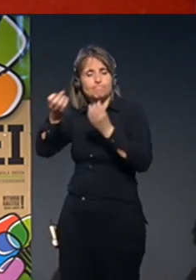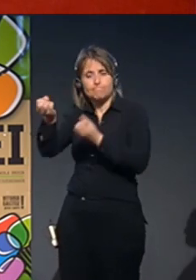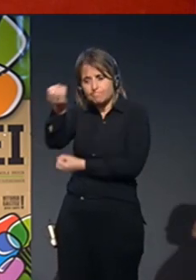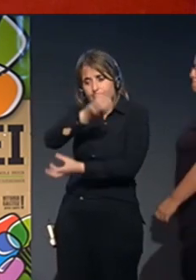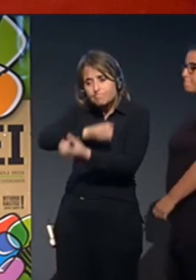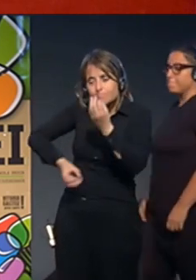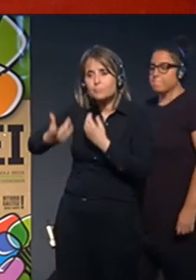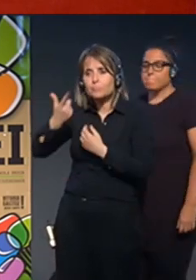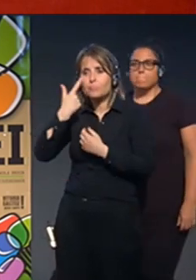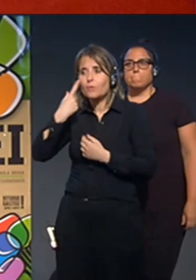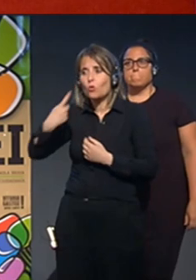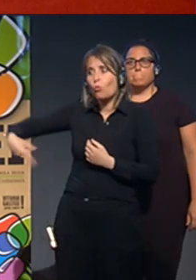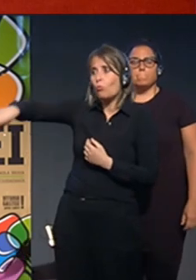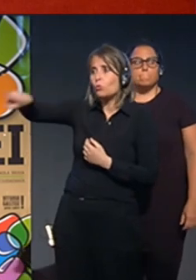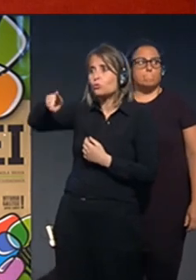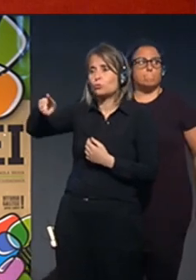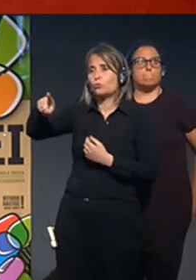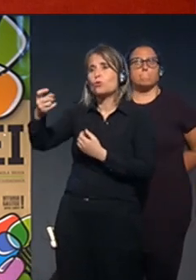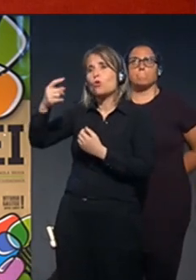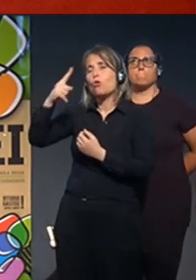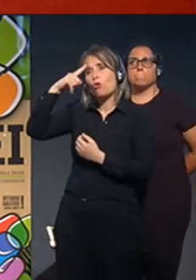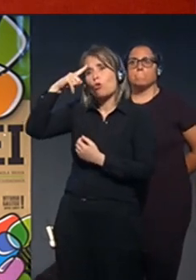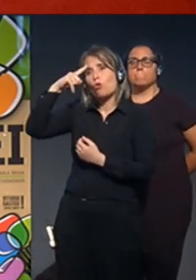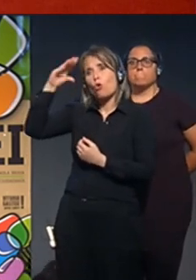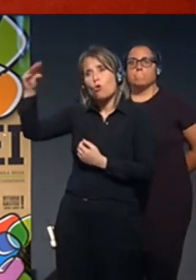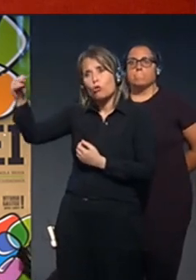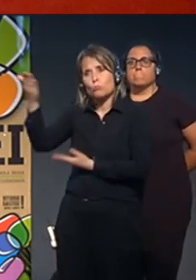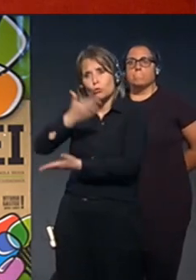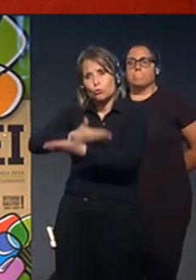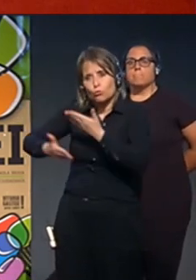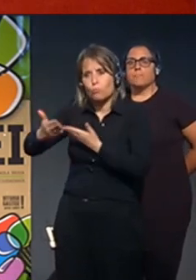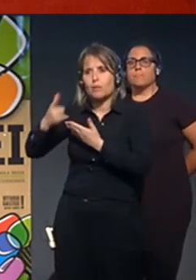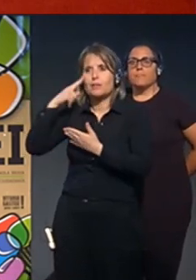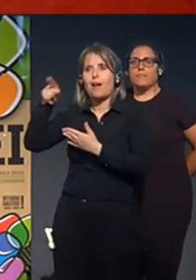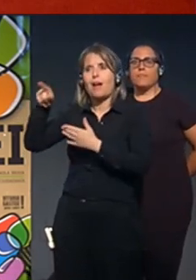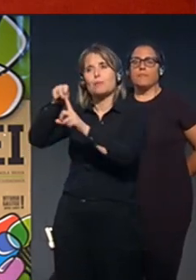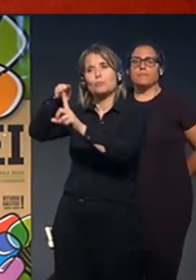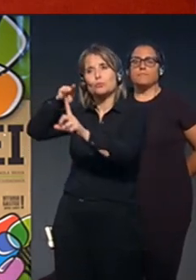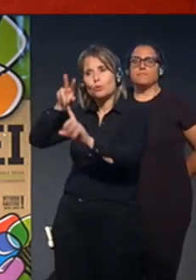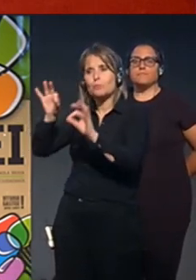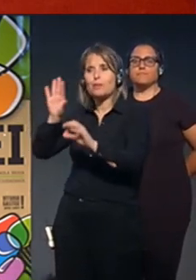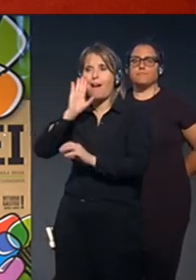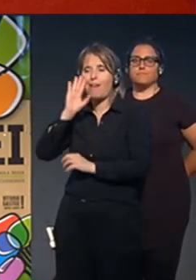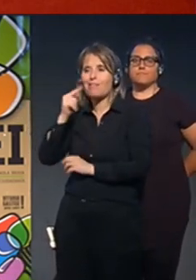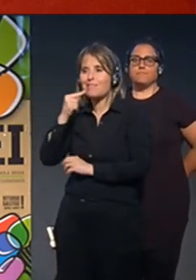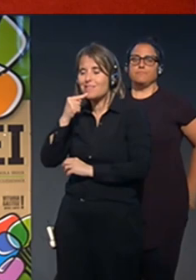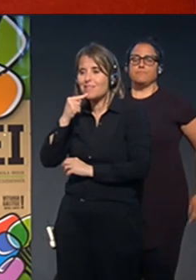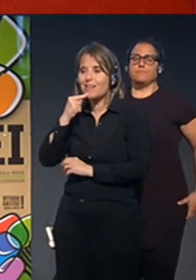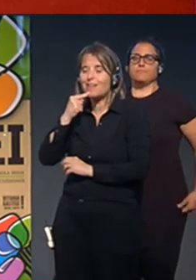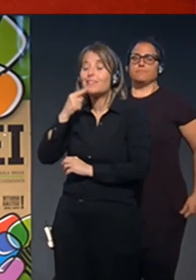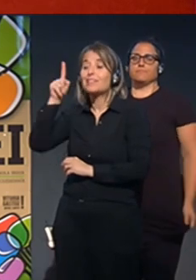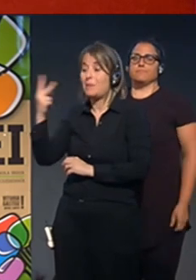compartir con vosotros conocimientos y desde ese punto de vista Tú decías antes mir